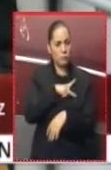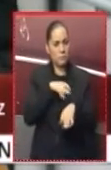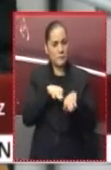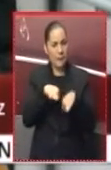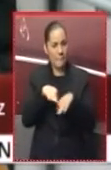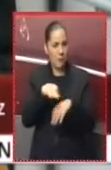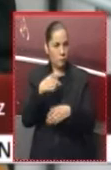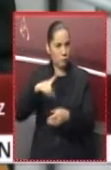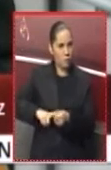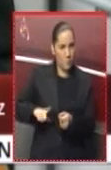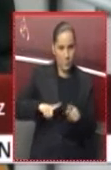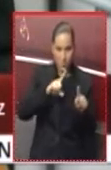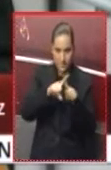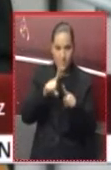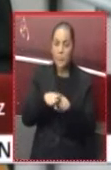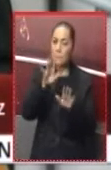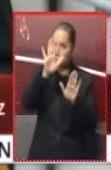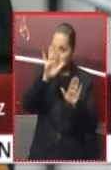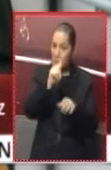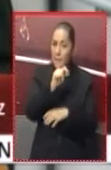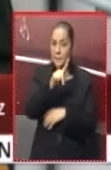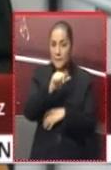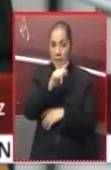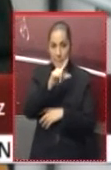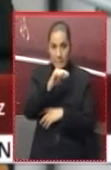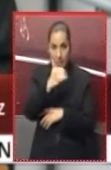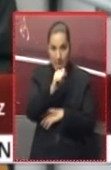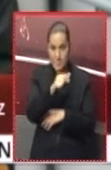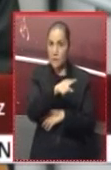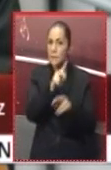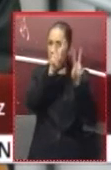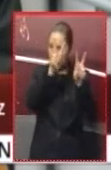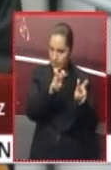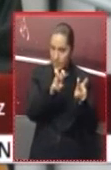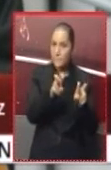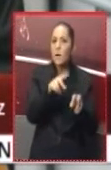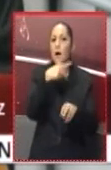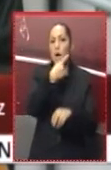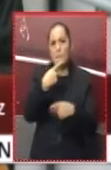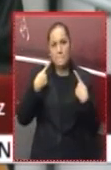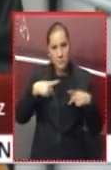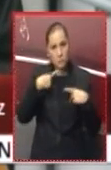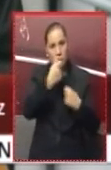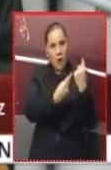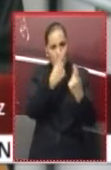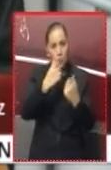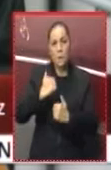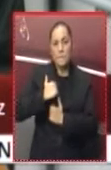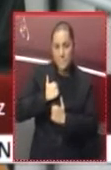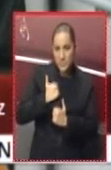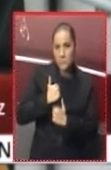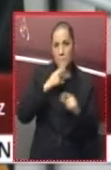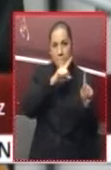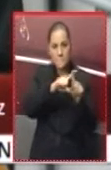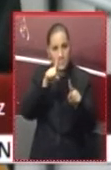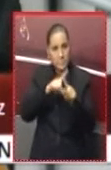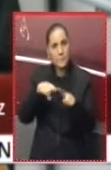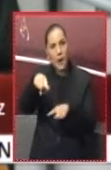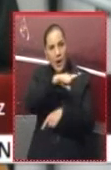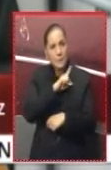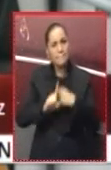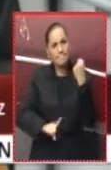lo que ocurrió en Tlatlaya y la actuación que tuvieron los elementos militares, que en todo caso es materia de la investigación